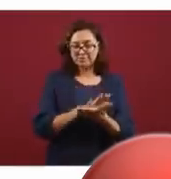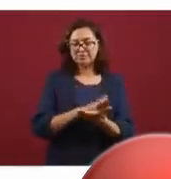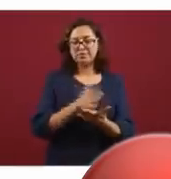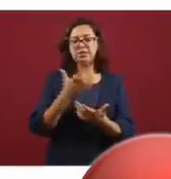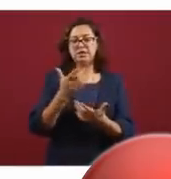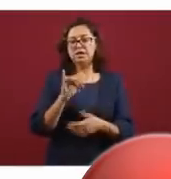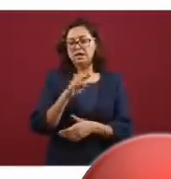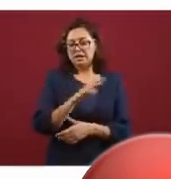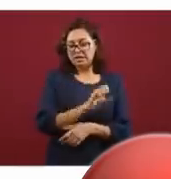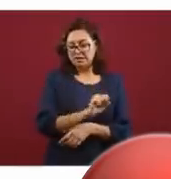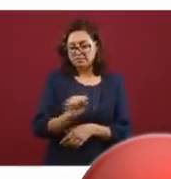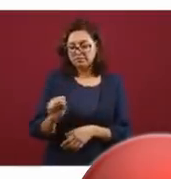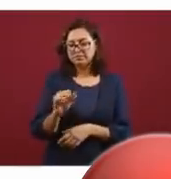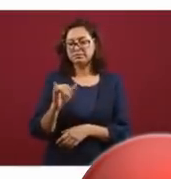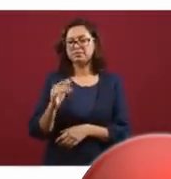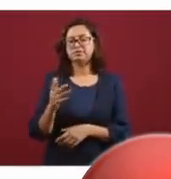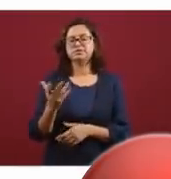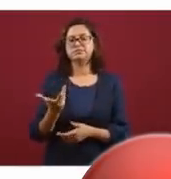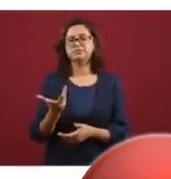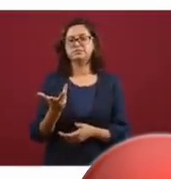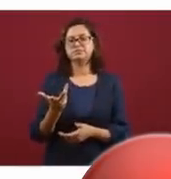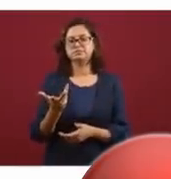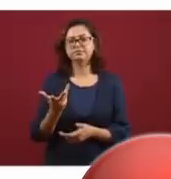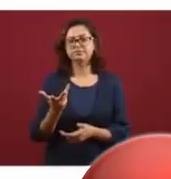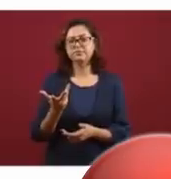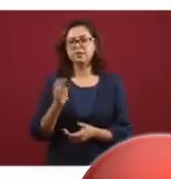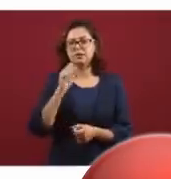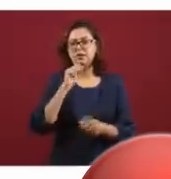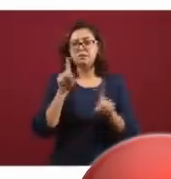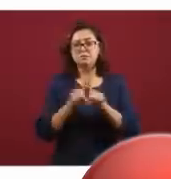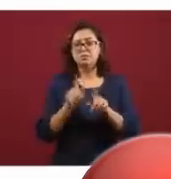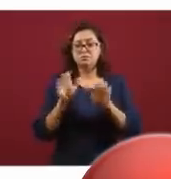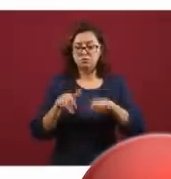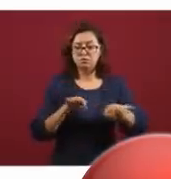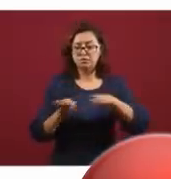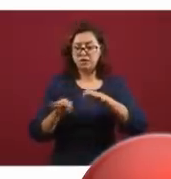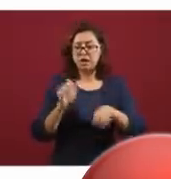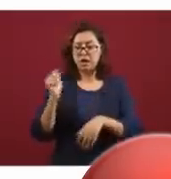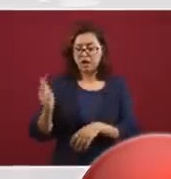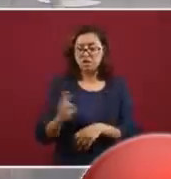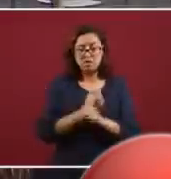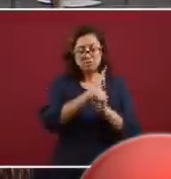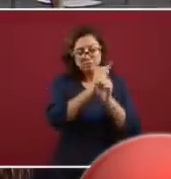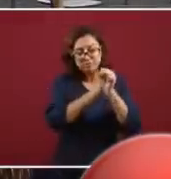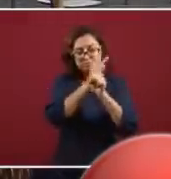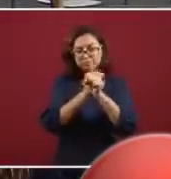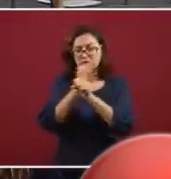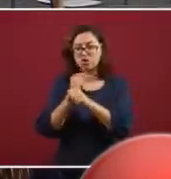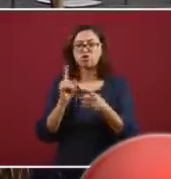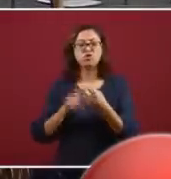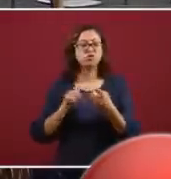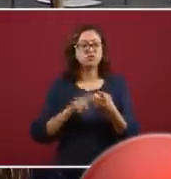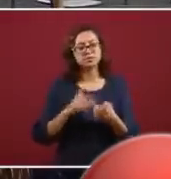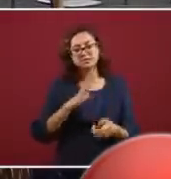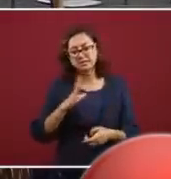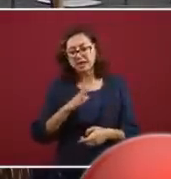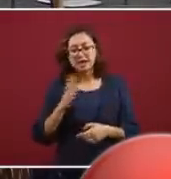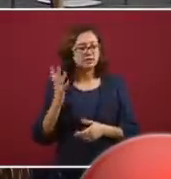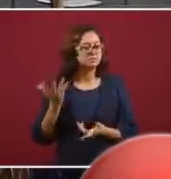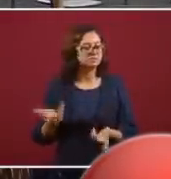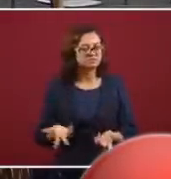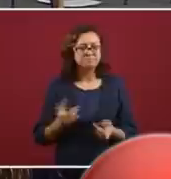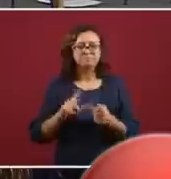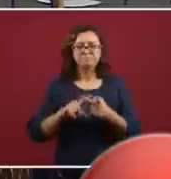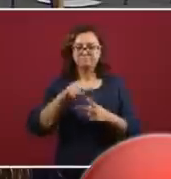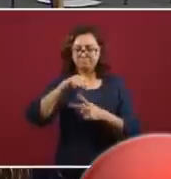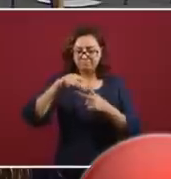Seguro Social, en todos los padrones para poder hacer las investigaciones y ver si existen bienes de los contribuyentes. Se